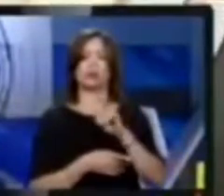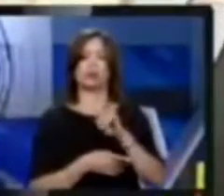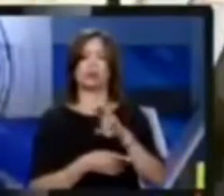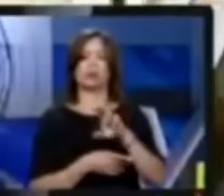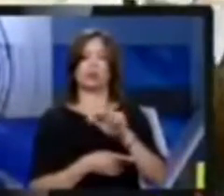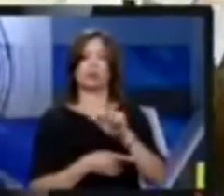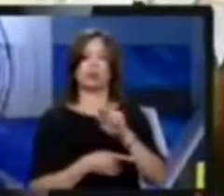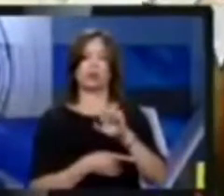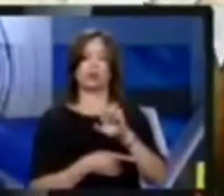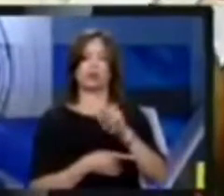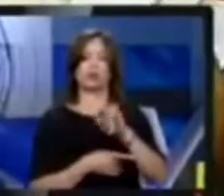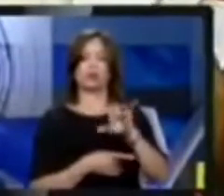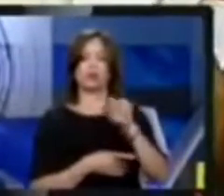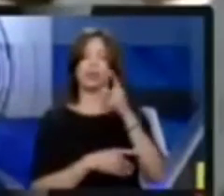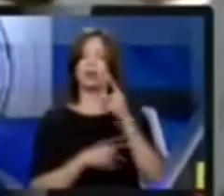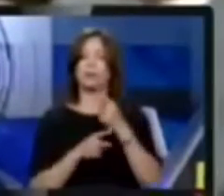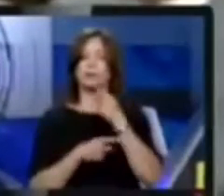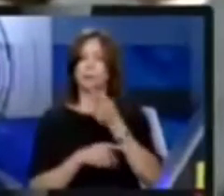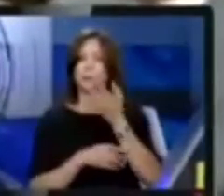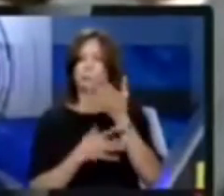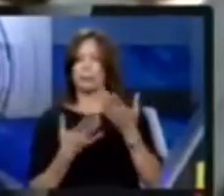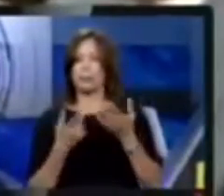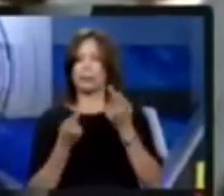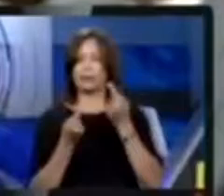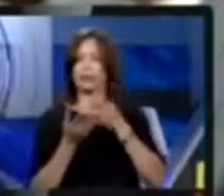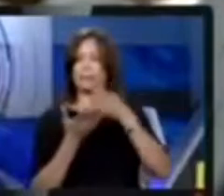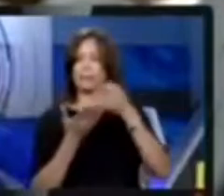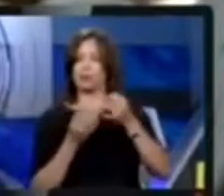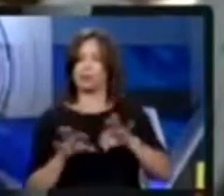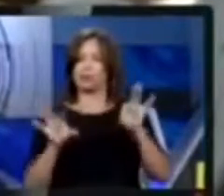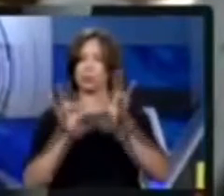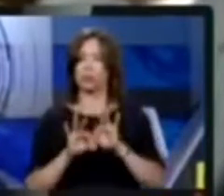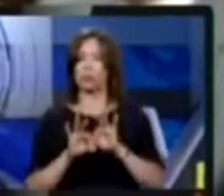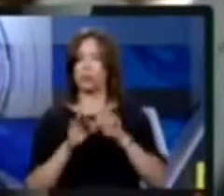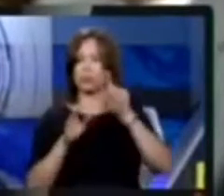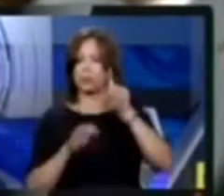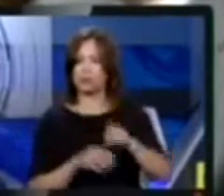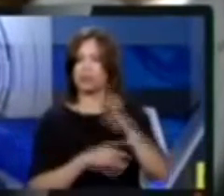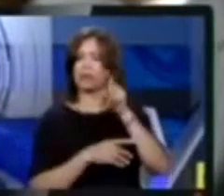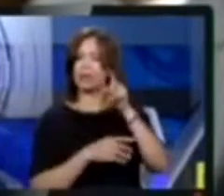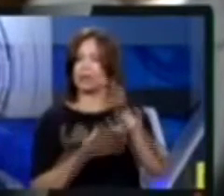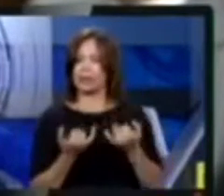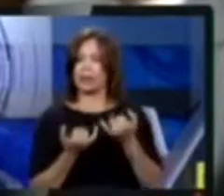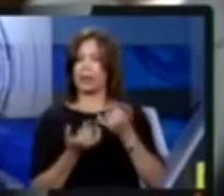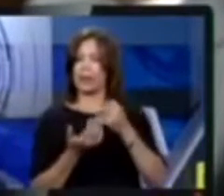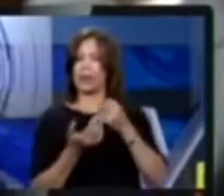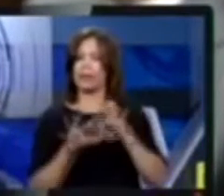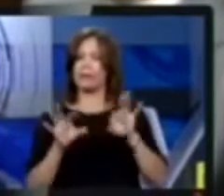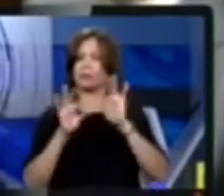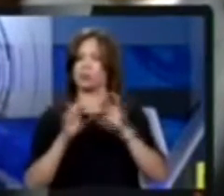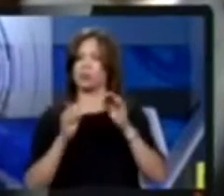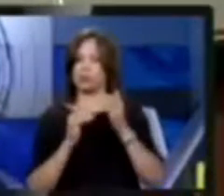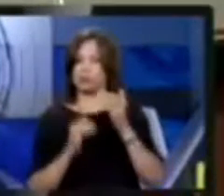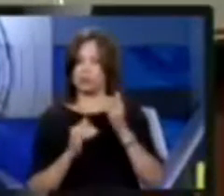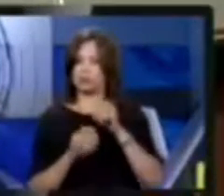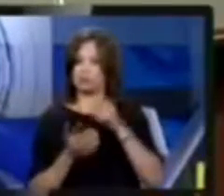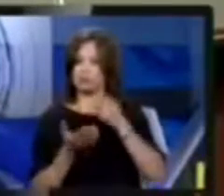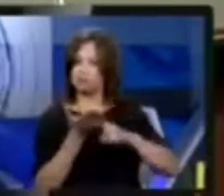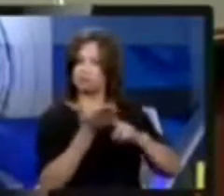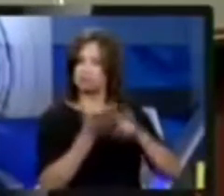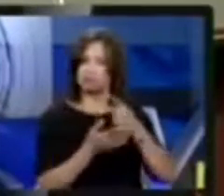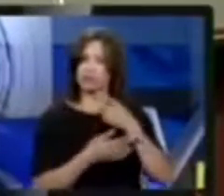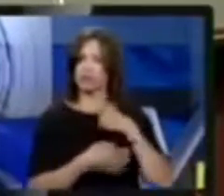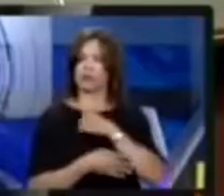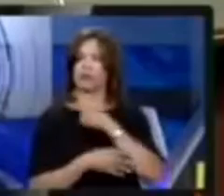de Pinalito. Alegó que se trataban de proyectos muy demandantes que necesitaban de un quórum más pesado.